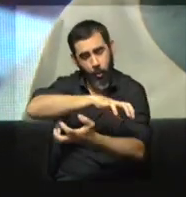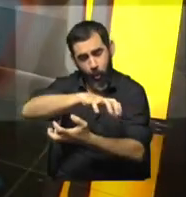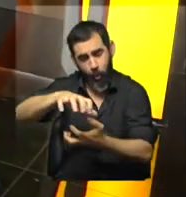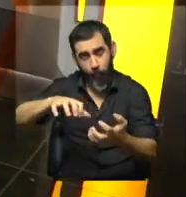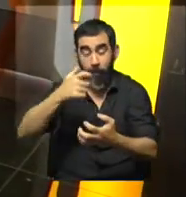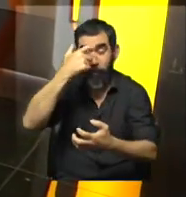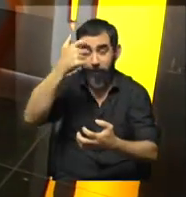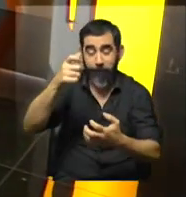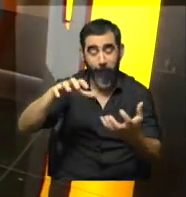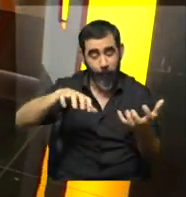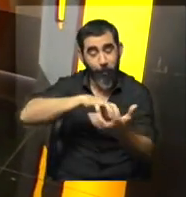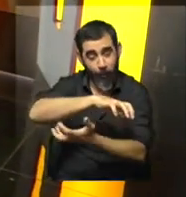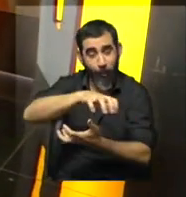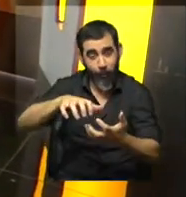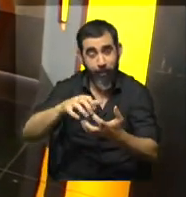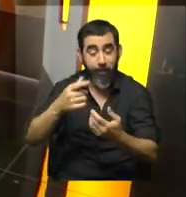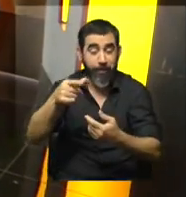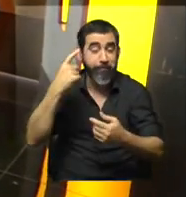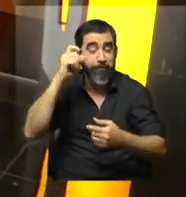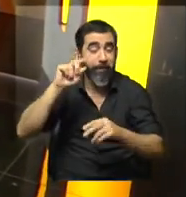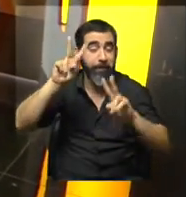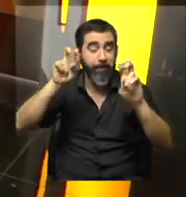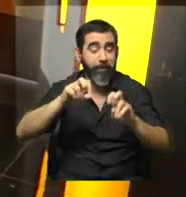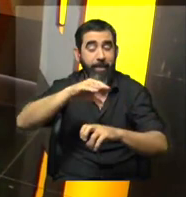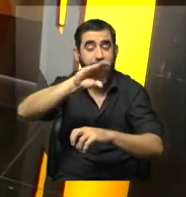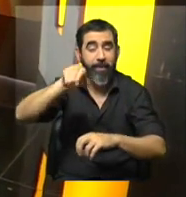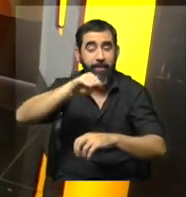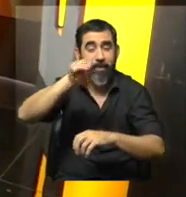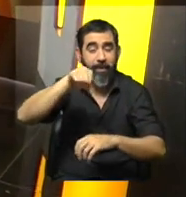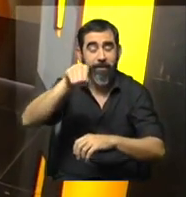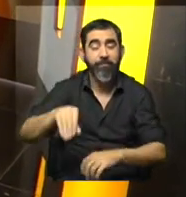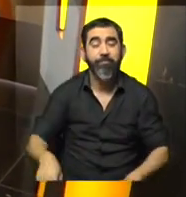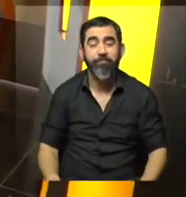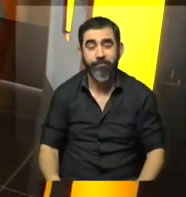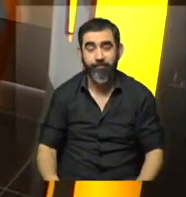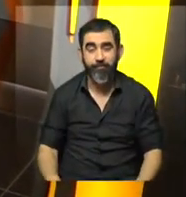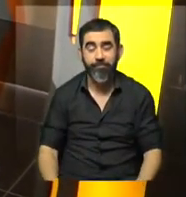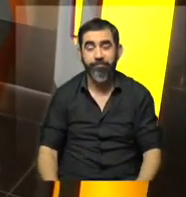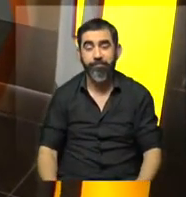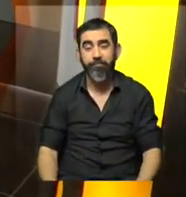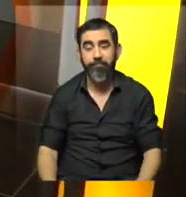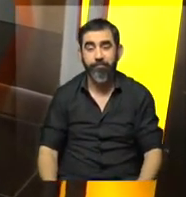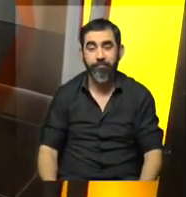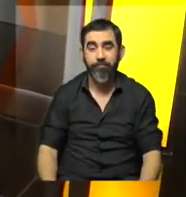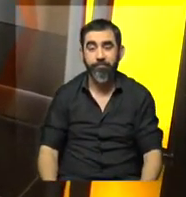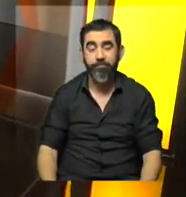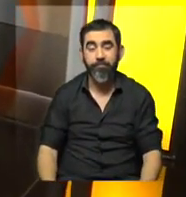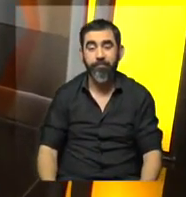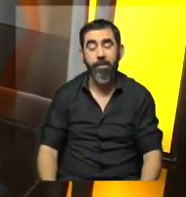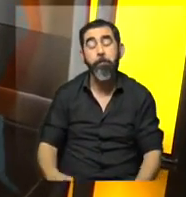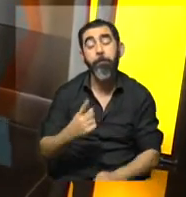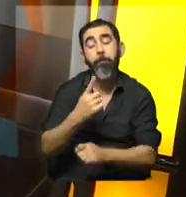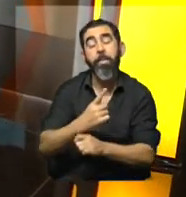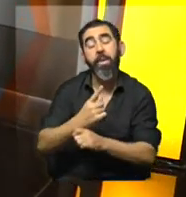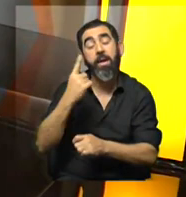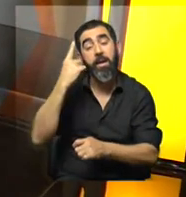científicos, incursionando en lo que es títeres. Pero sí, se manejan muchas técnicas. Está primeras